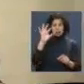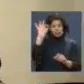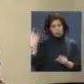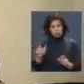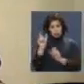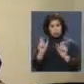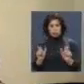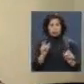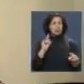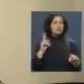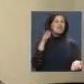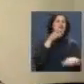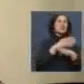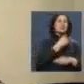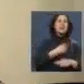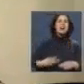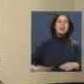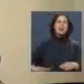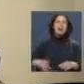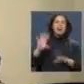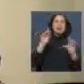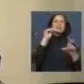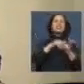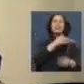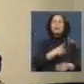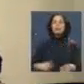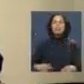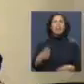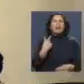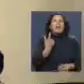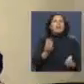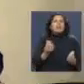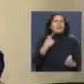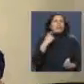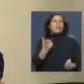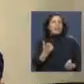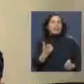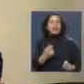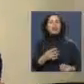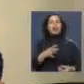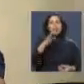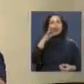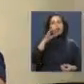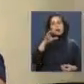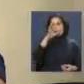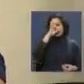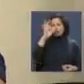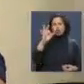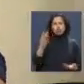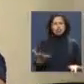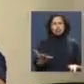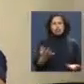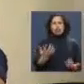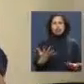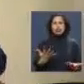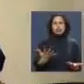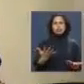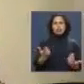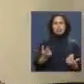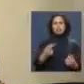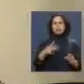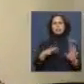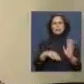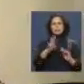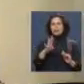hacer, ¿a qué le tienen miedo? Pinochet, siendo un dictador, hizo 2 plebiscitos, más que cualquier alcalde en